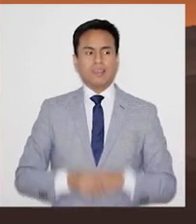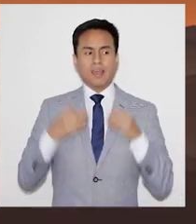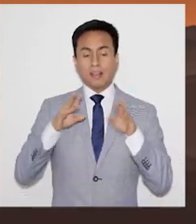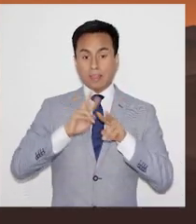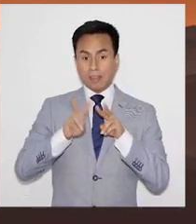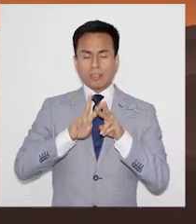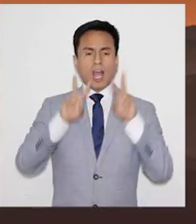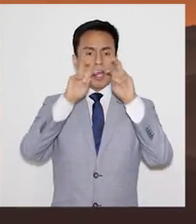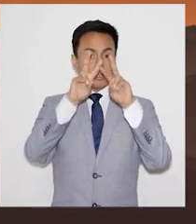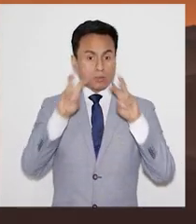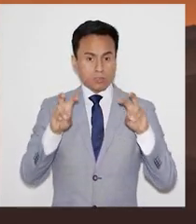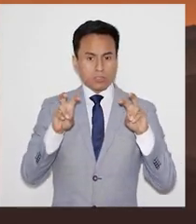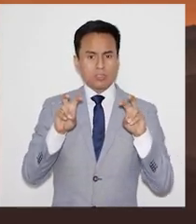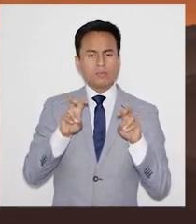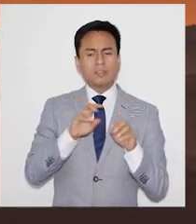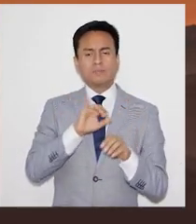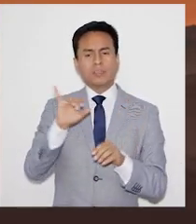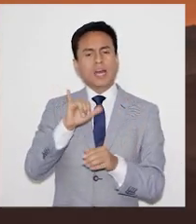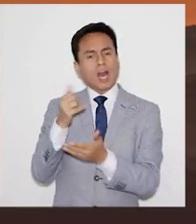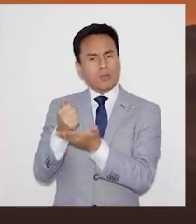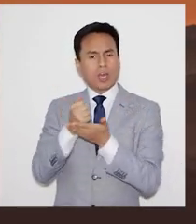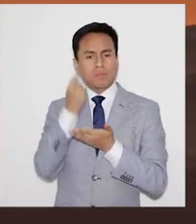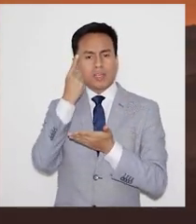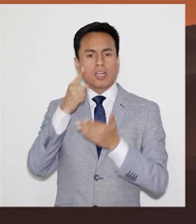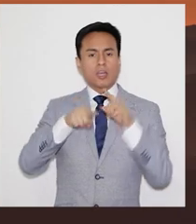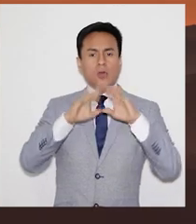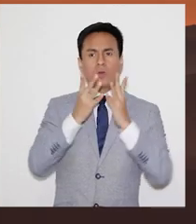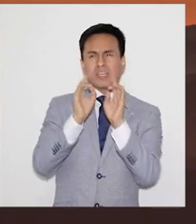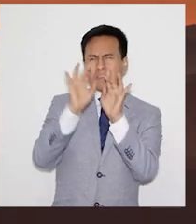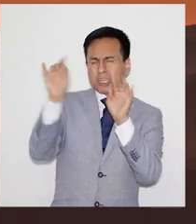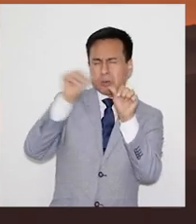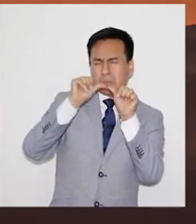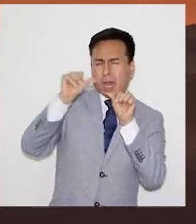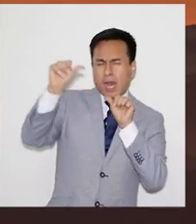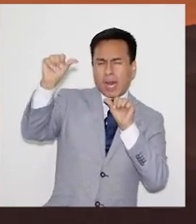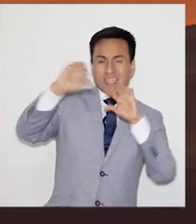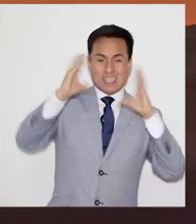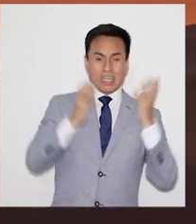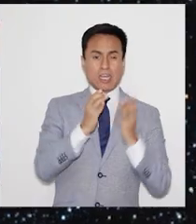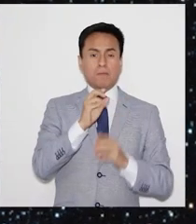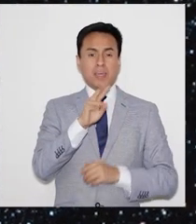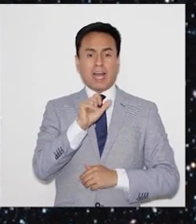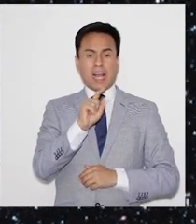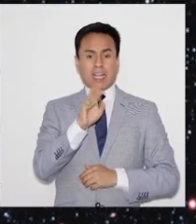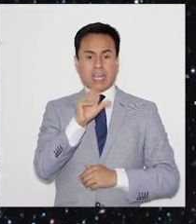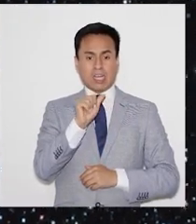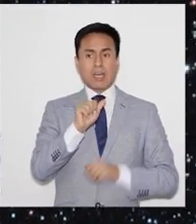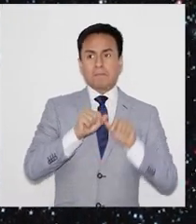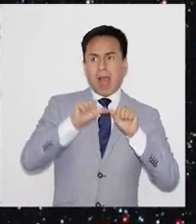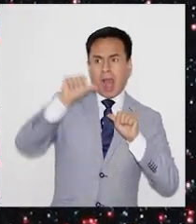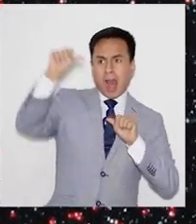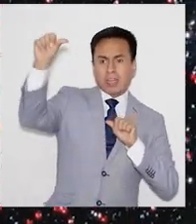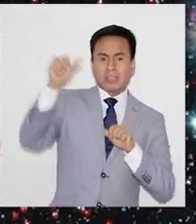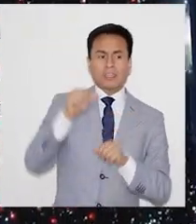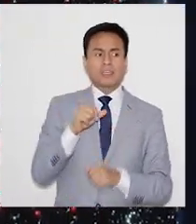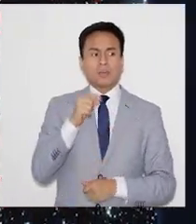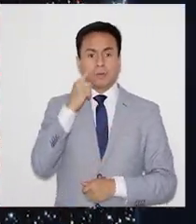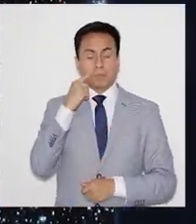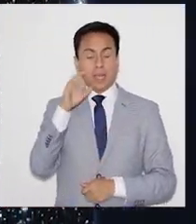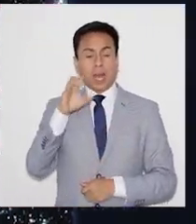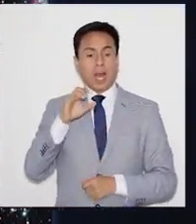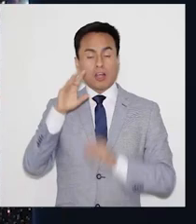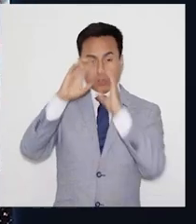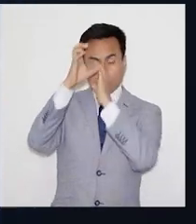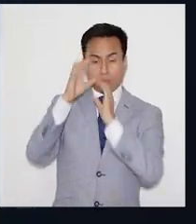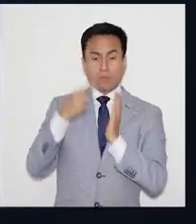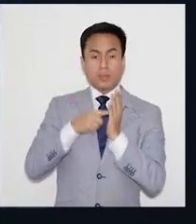Luego de realizar estudios que ayudarían a comprender que el universo llega más allá de la Vía Láctea, el célebre astrónomo Edwin Hubble publicó